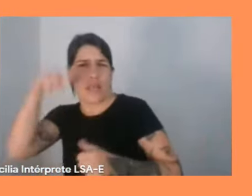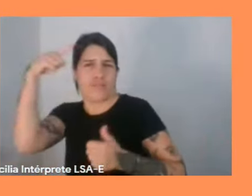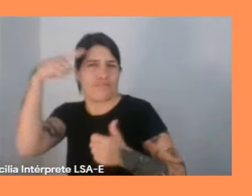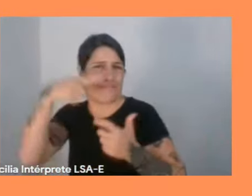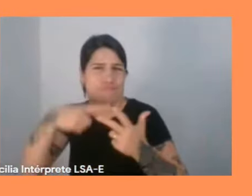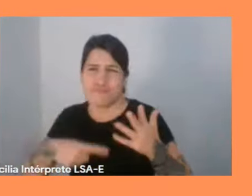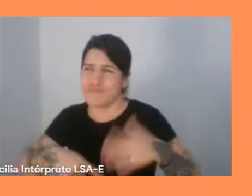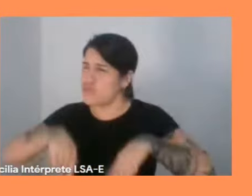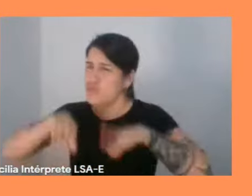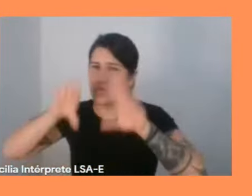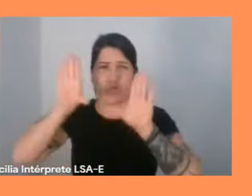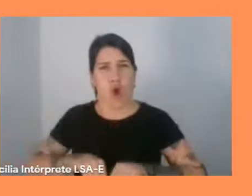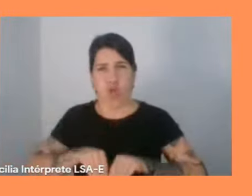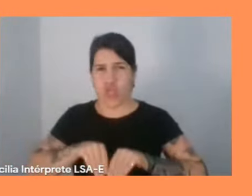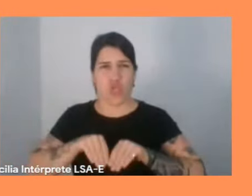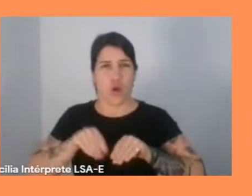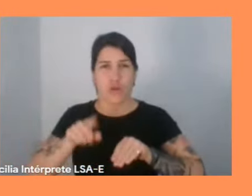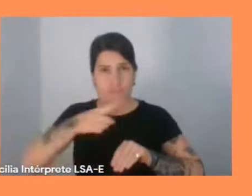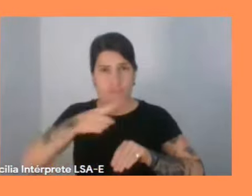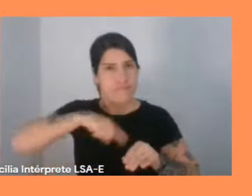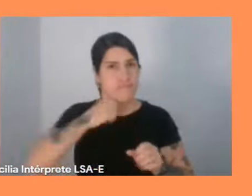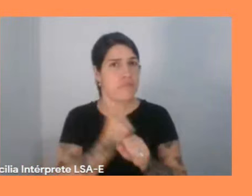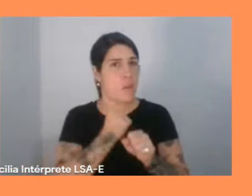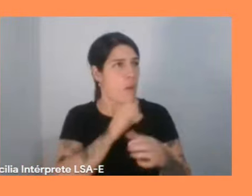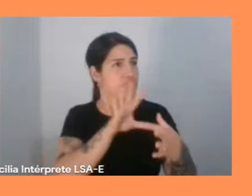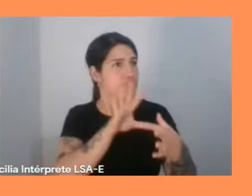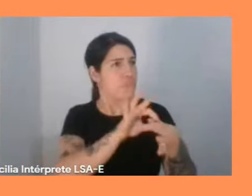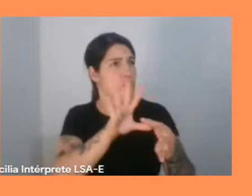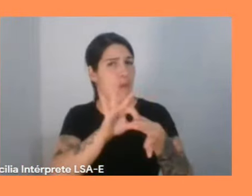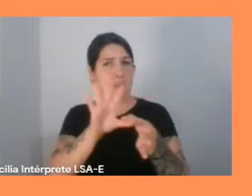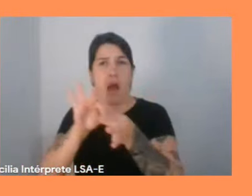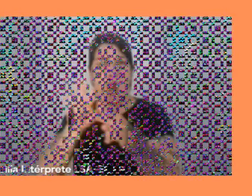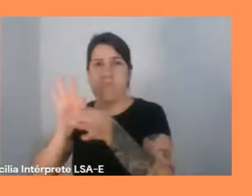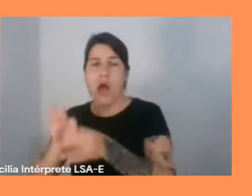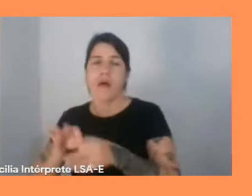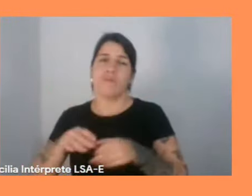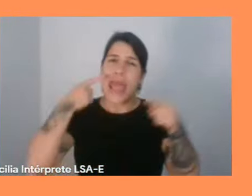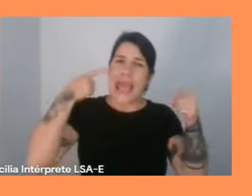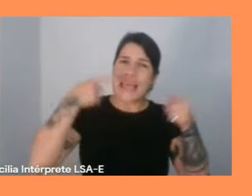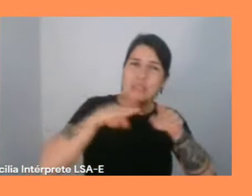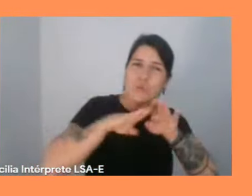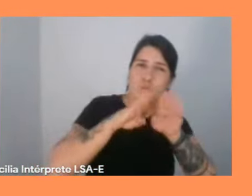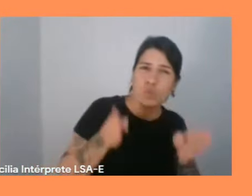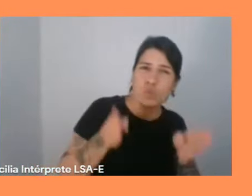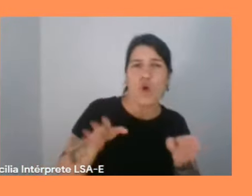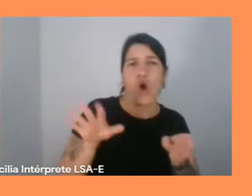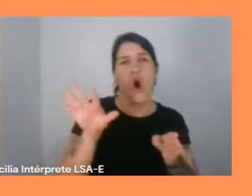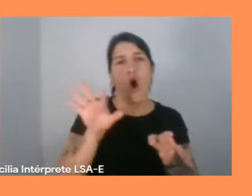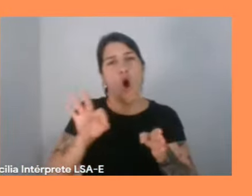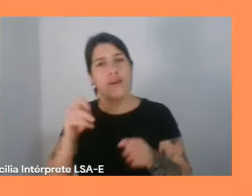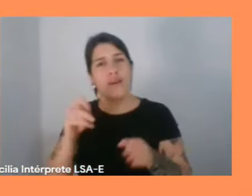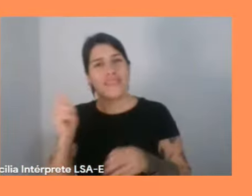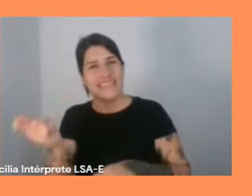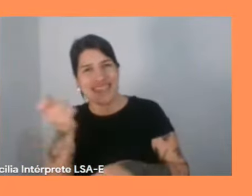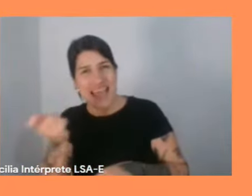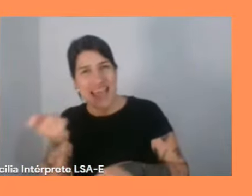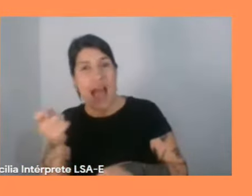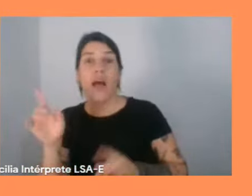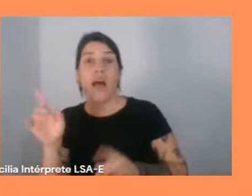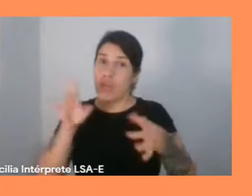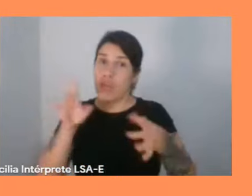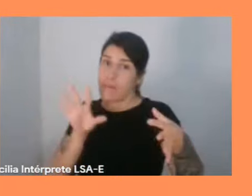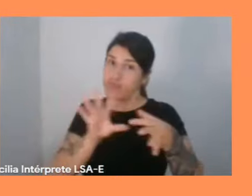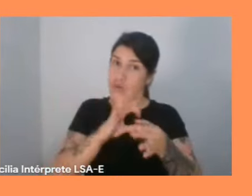la universidad, en instituciones académicas, sindicatos, el gobierno nacional y diferentes gobiernos